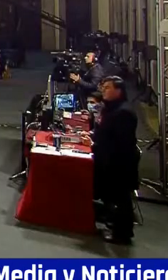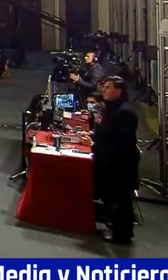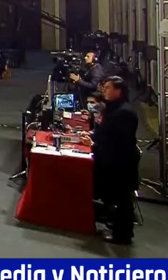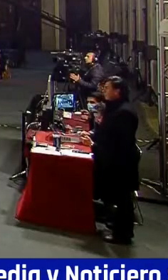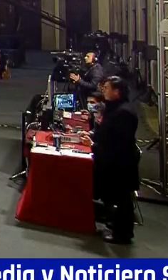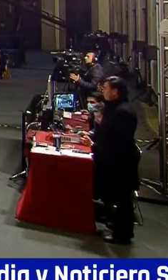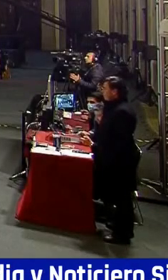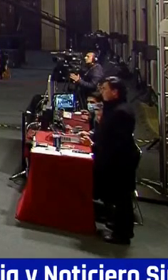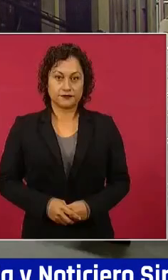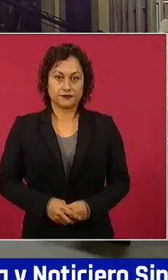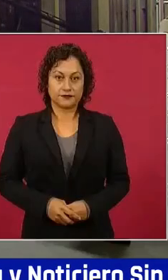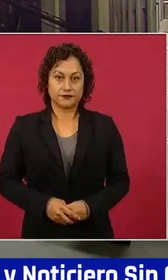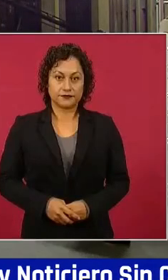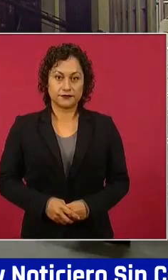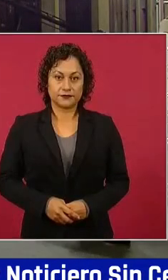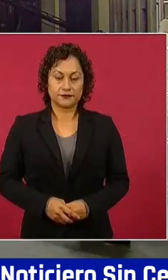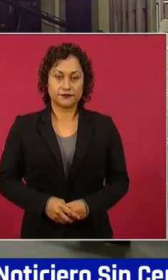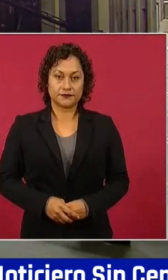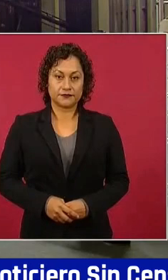armado.